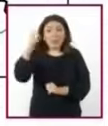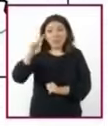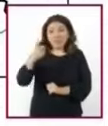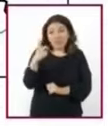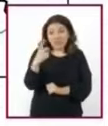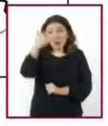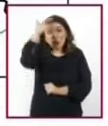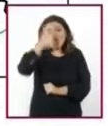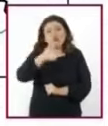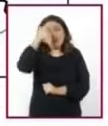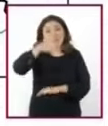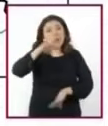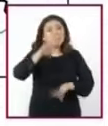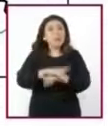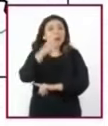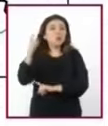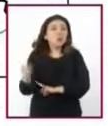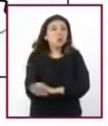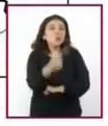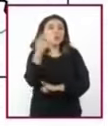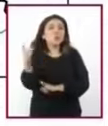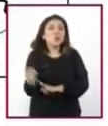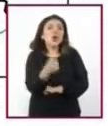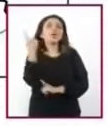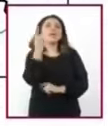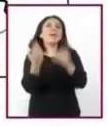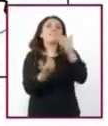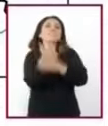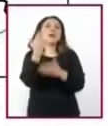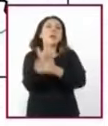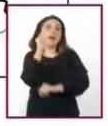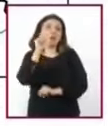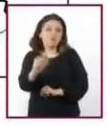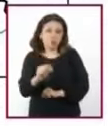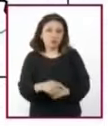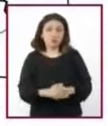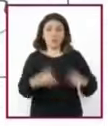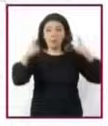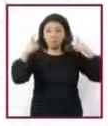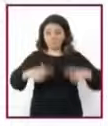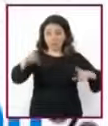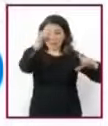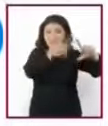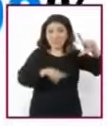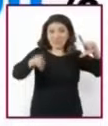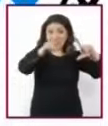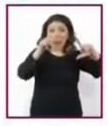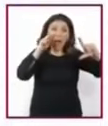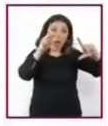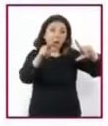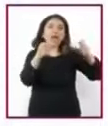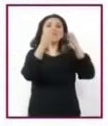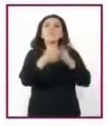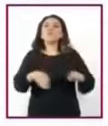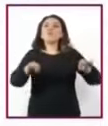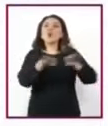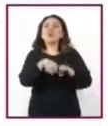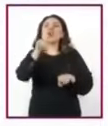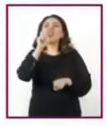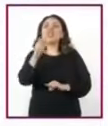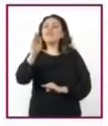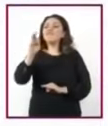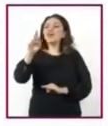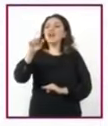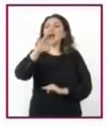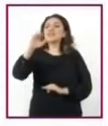época, la noche es mucho más larga que el día. En una gráfica de pastel, lo importante es mostrar la